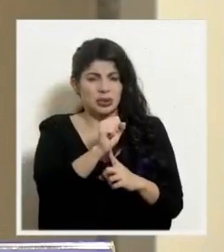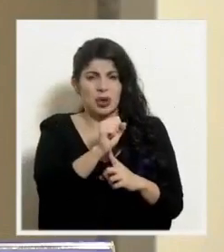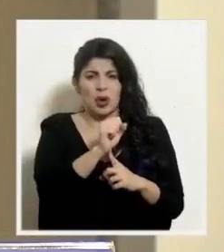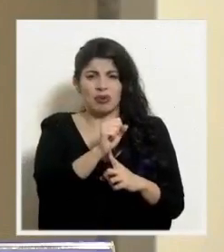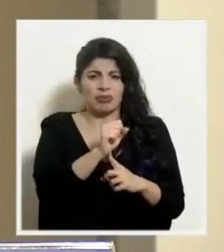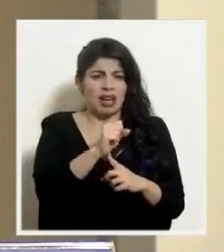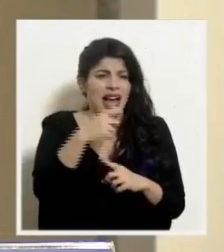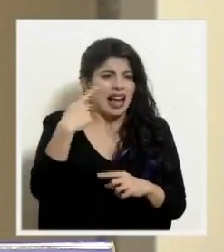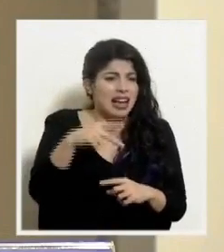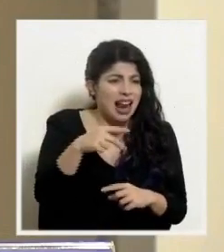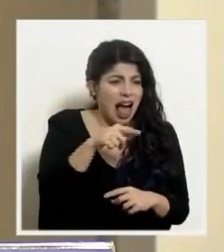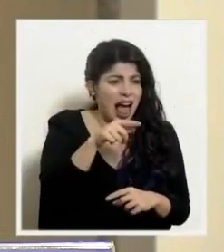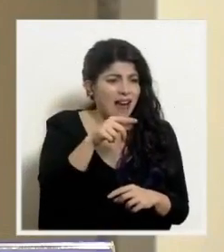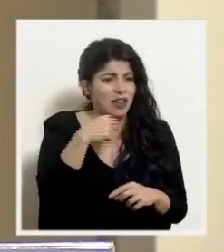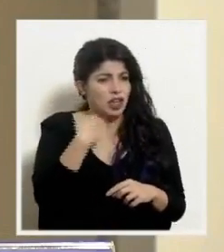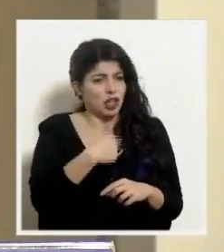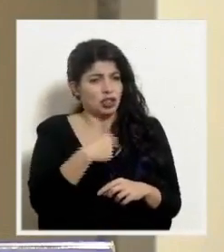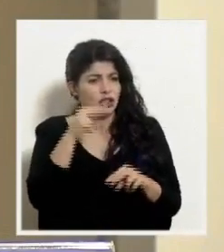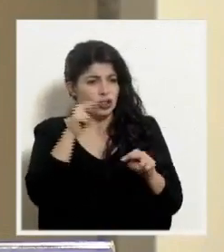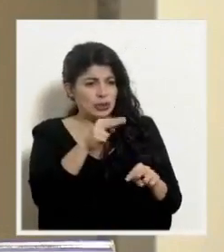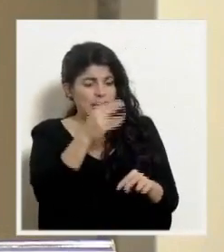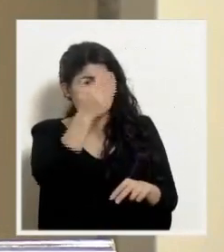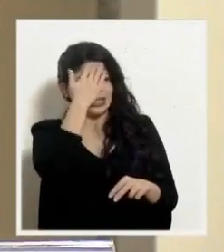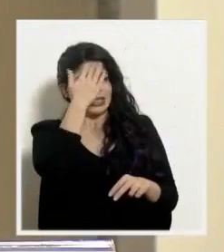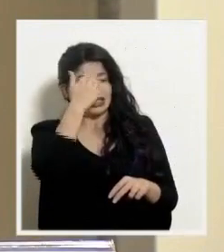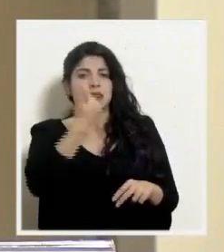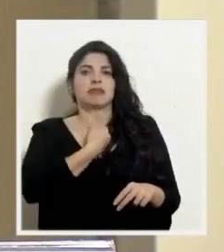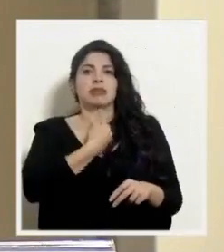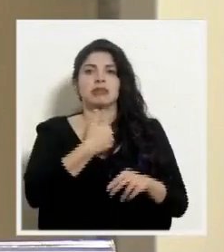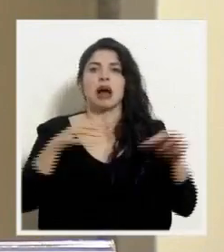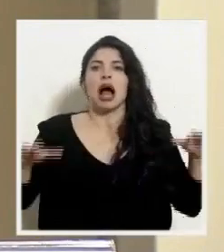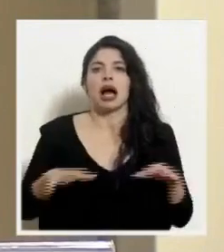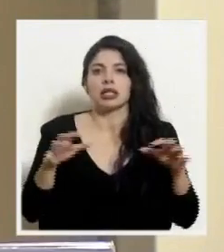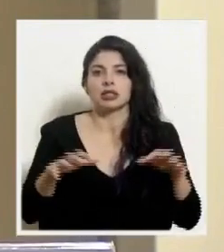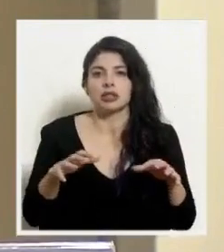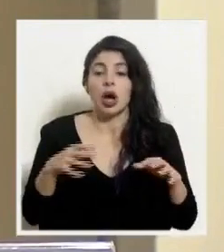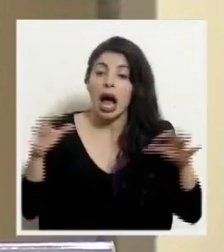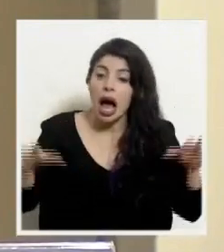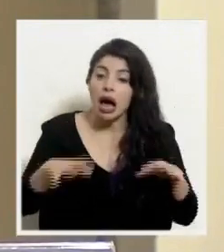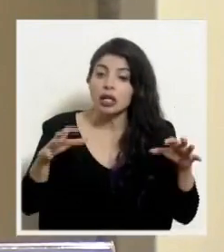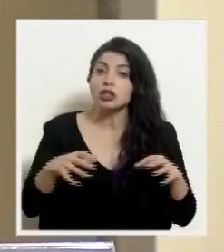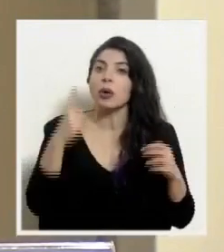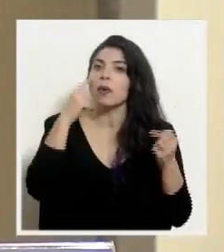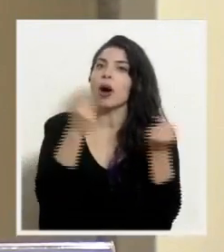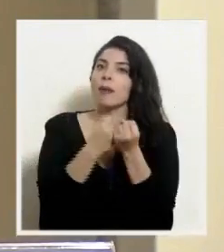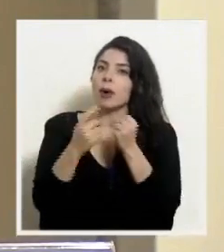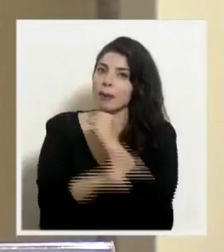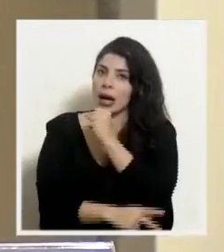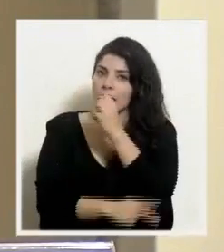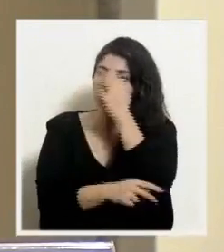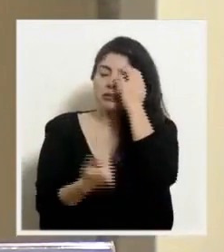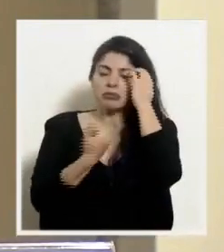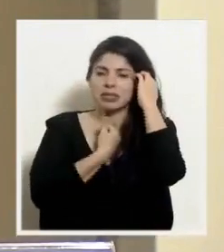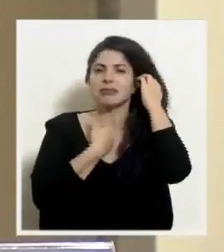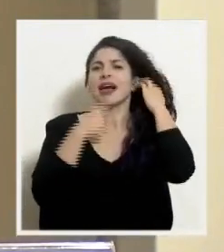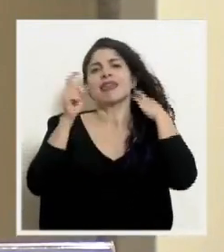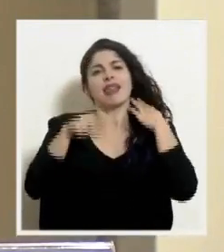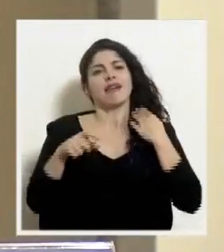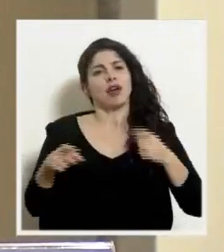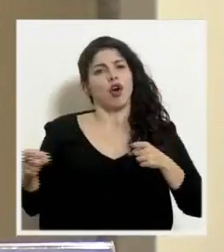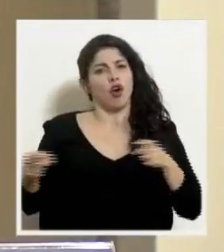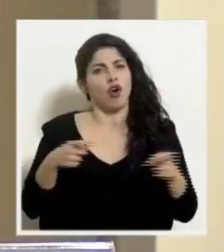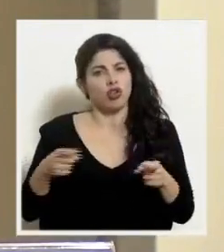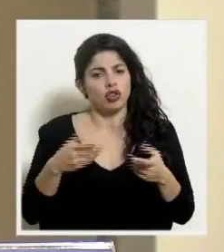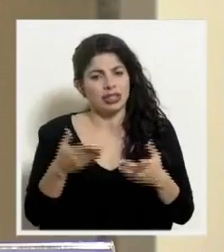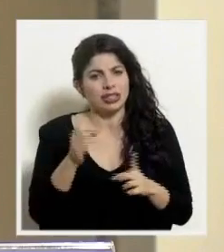acción. Tenemos que tomar el control nosotros como una acción patriota. Tenemos que tomar el control de